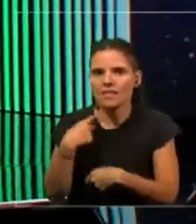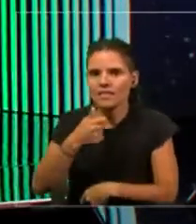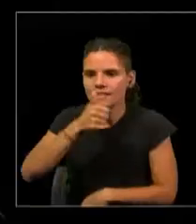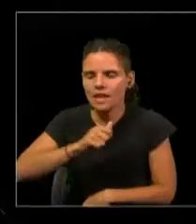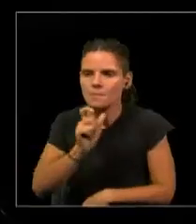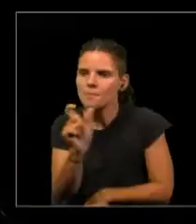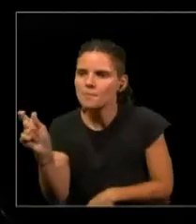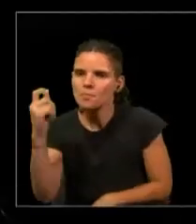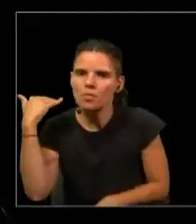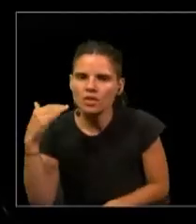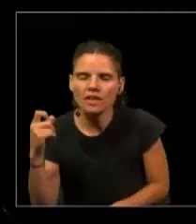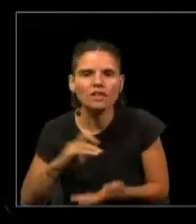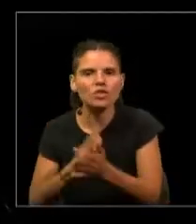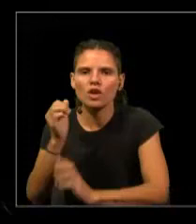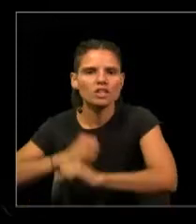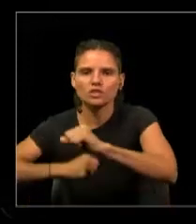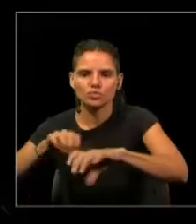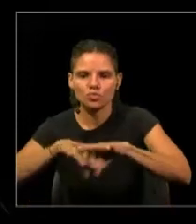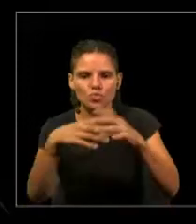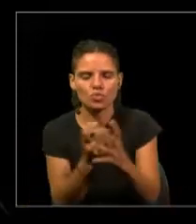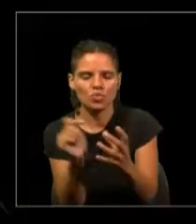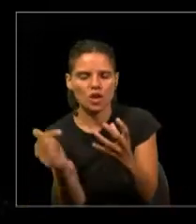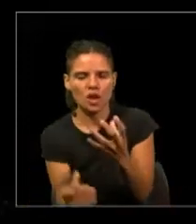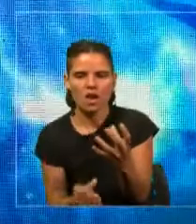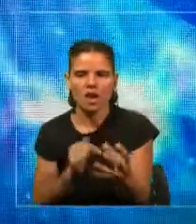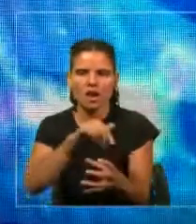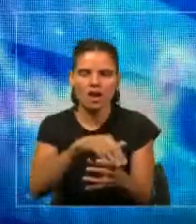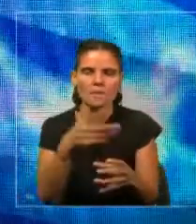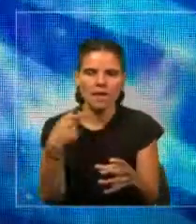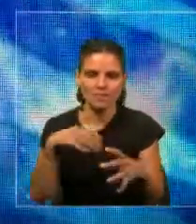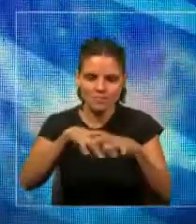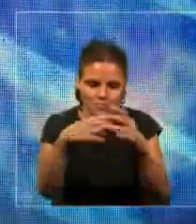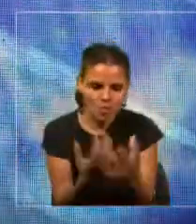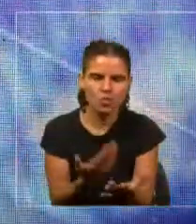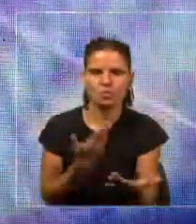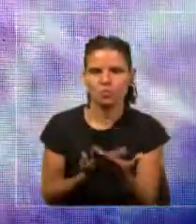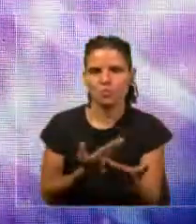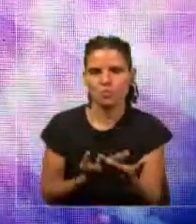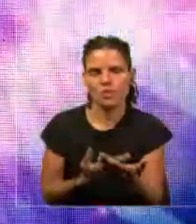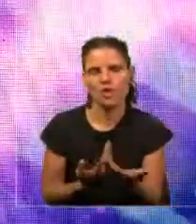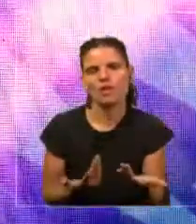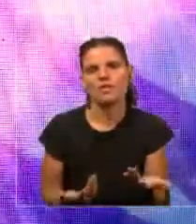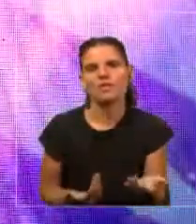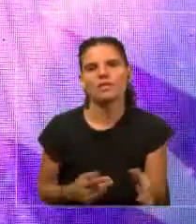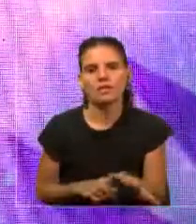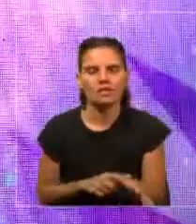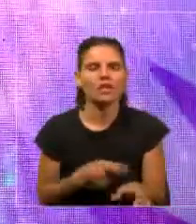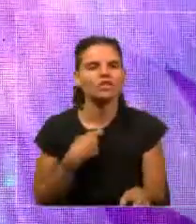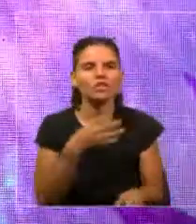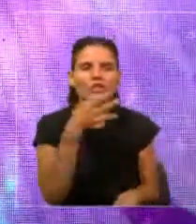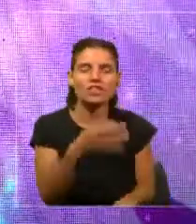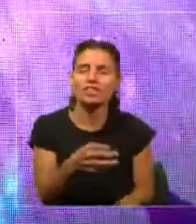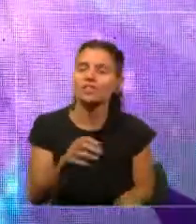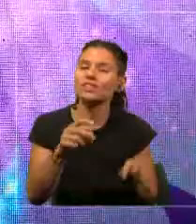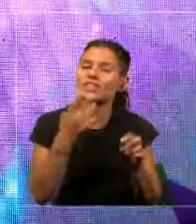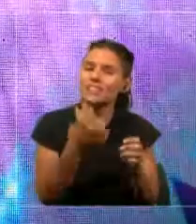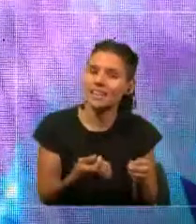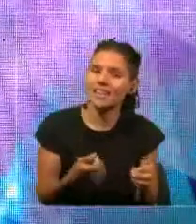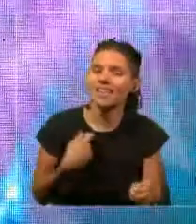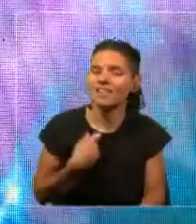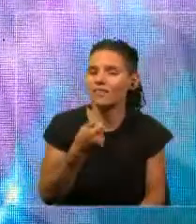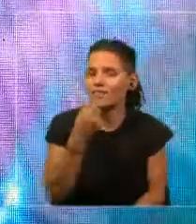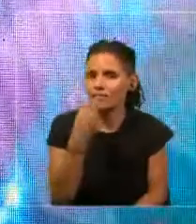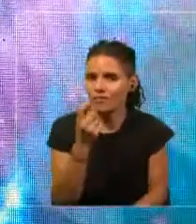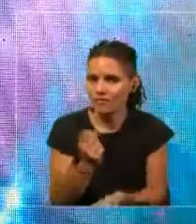industrias del mundo entero para proponer a escala del mundo. Y estoy hablando de la industria